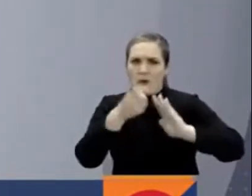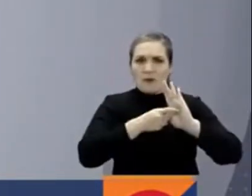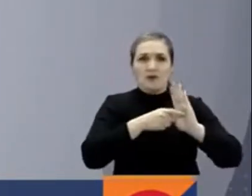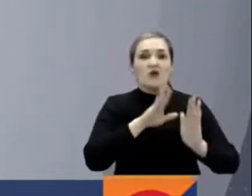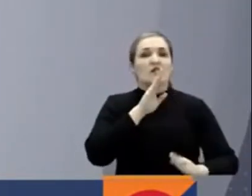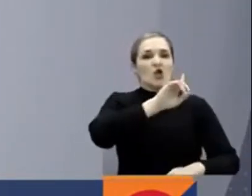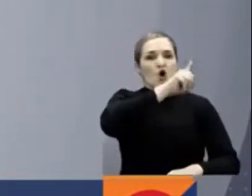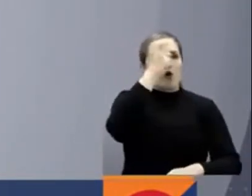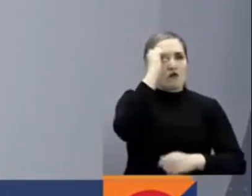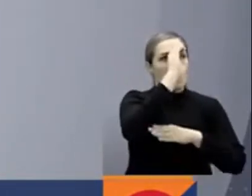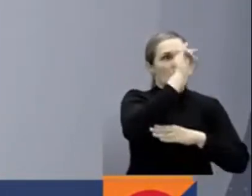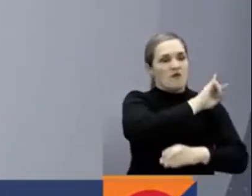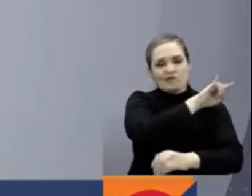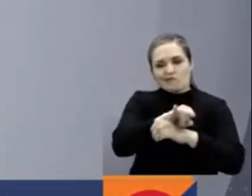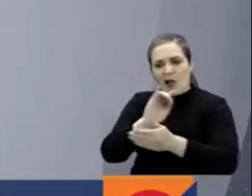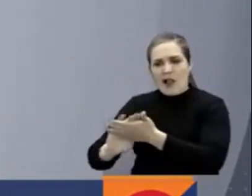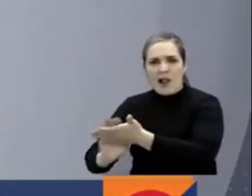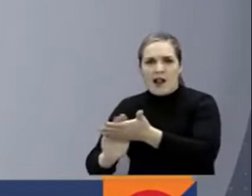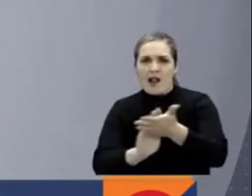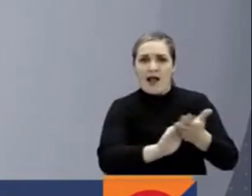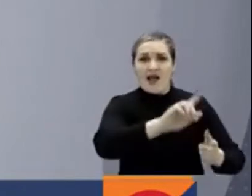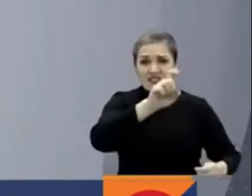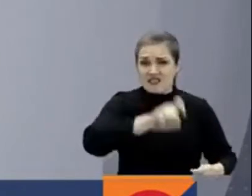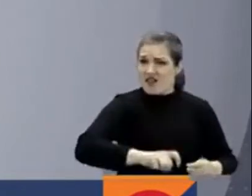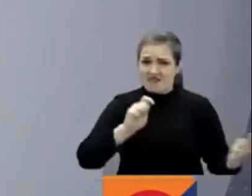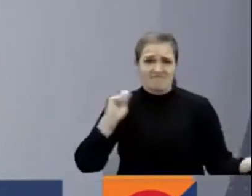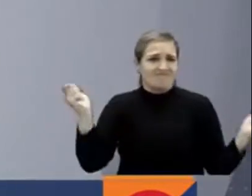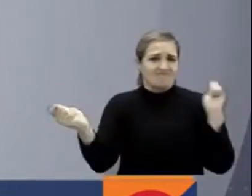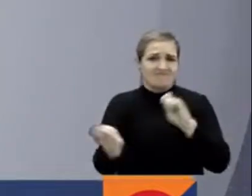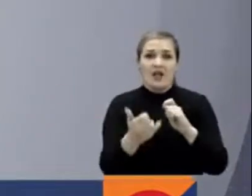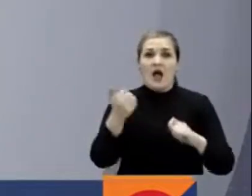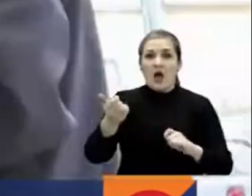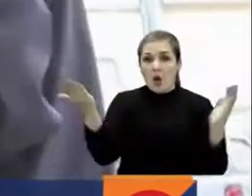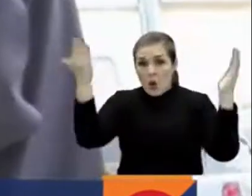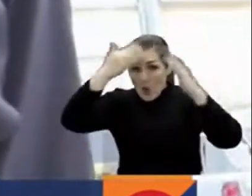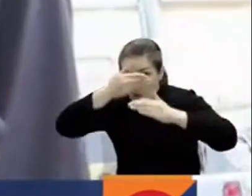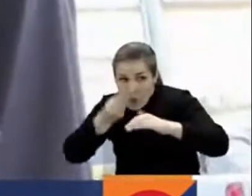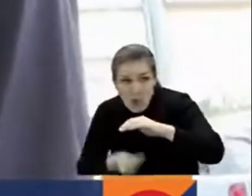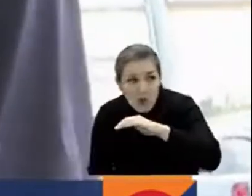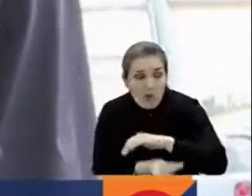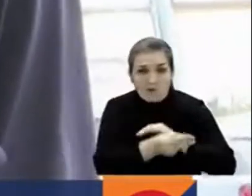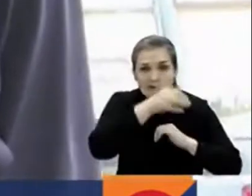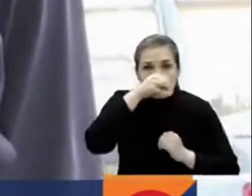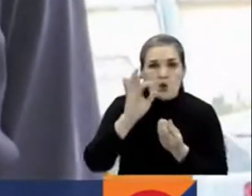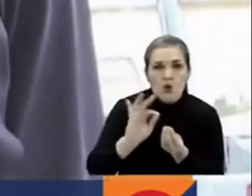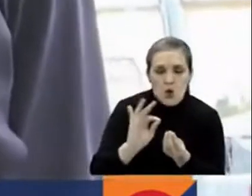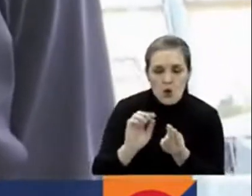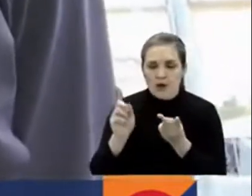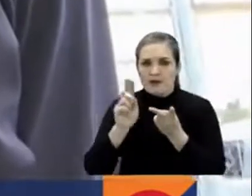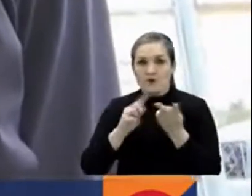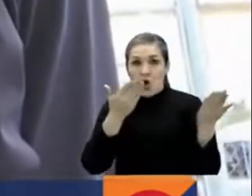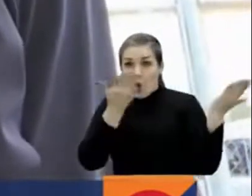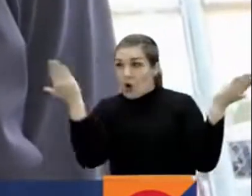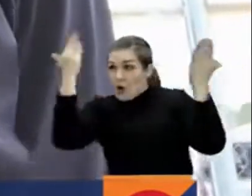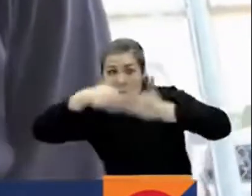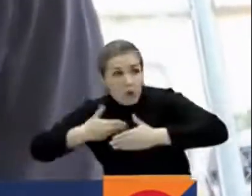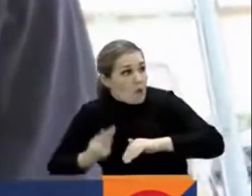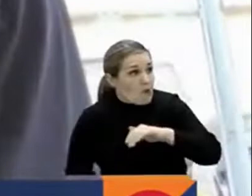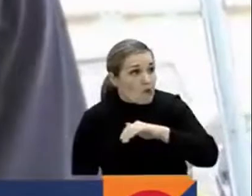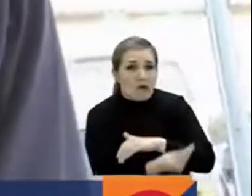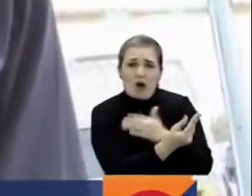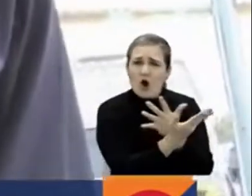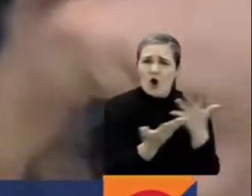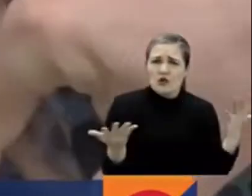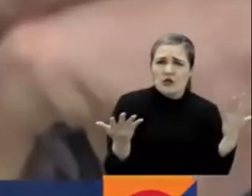nacional. ¿Por qué? Porque es que se ingresa drogas, ingresan elementos no prohibidos, pero es a través